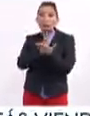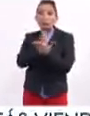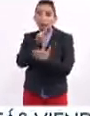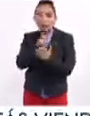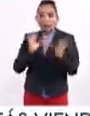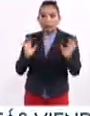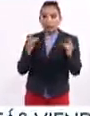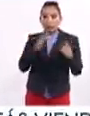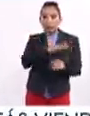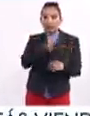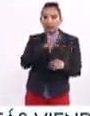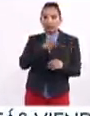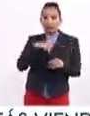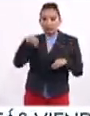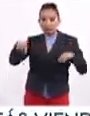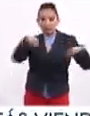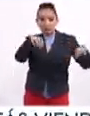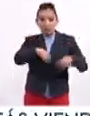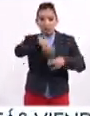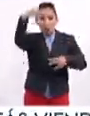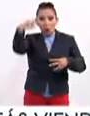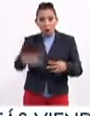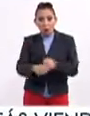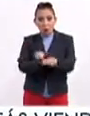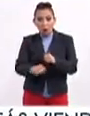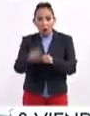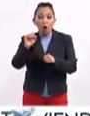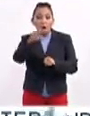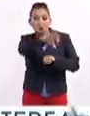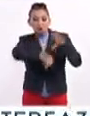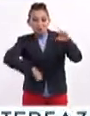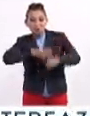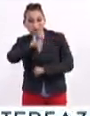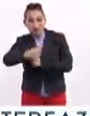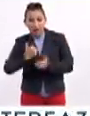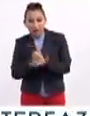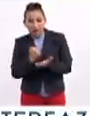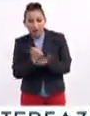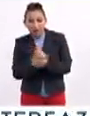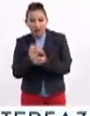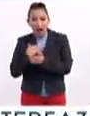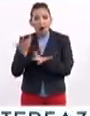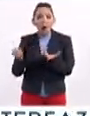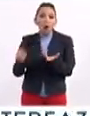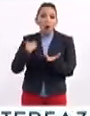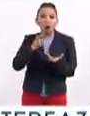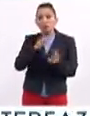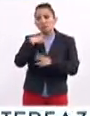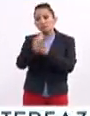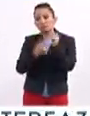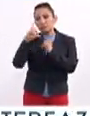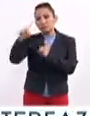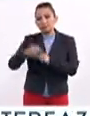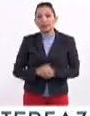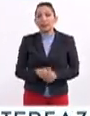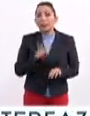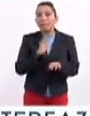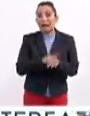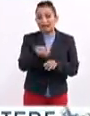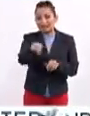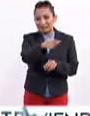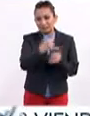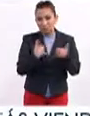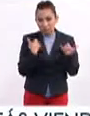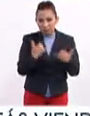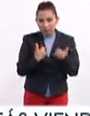a esta por el miedo a las minas antipersonas, el reclutamiento ilícito o el desplazamiento forzado. Particularmente de los